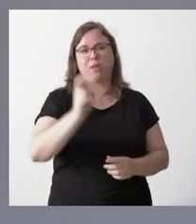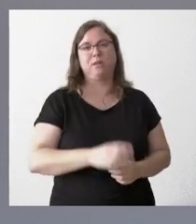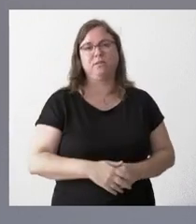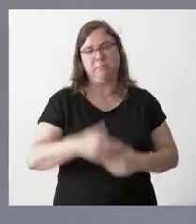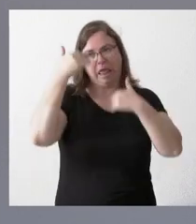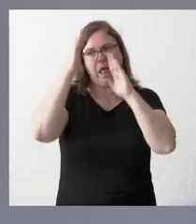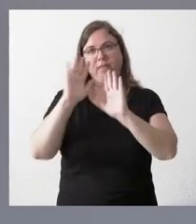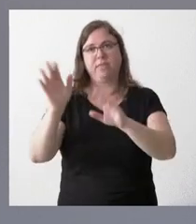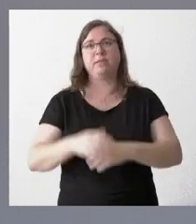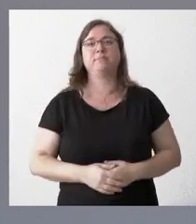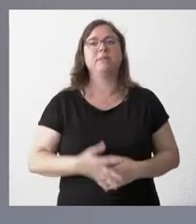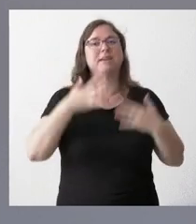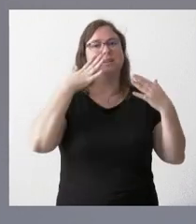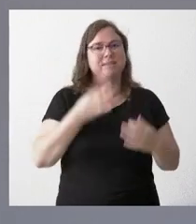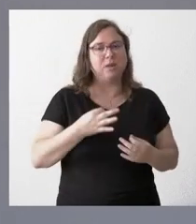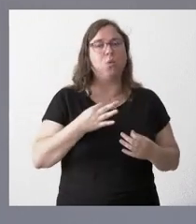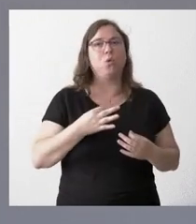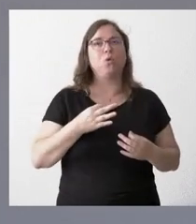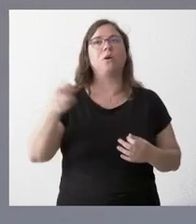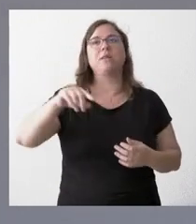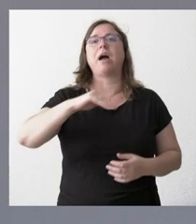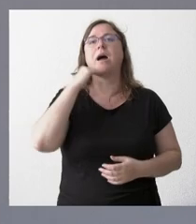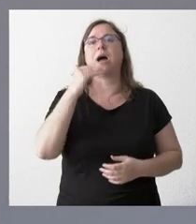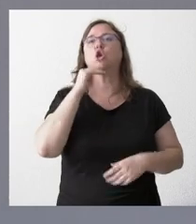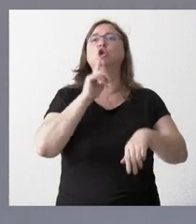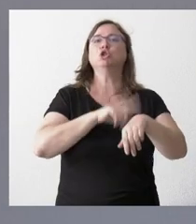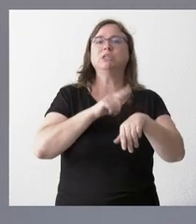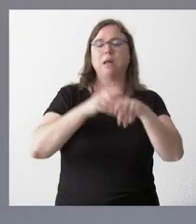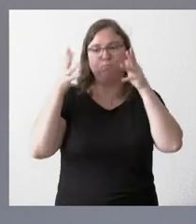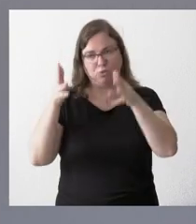prestar atención y seguro que le llevará también algún tiempo y alguna dedicación.